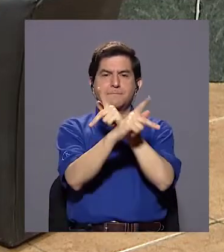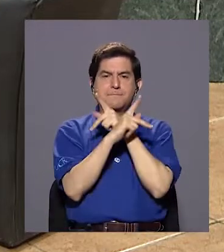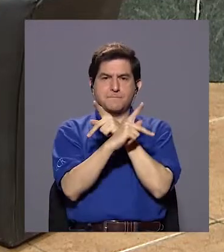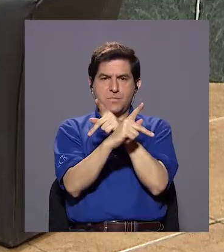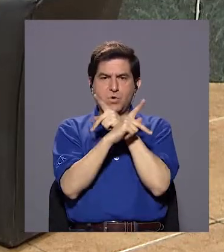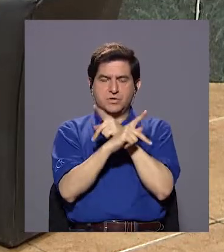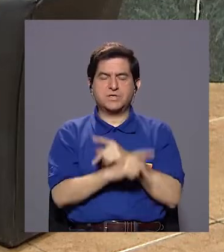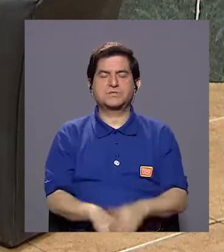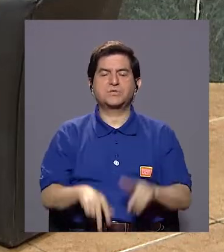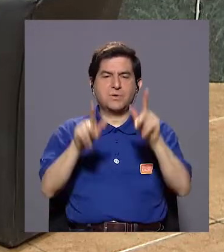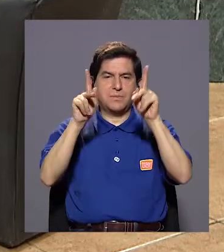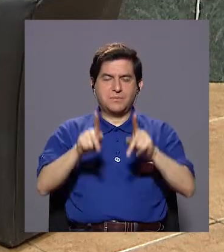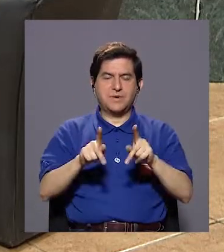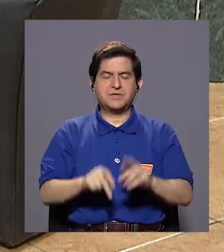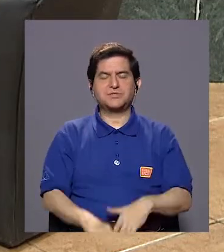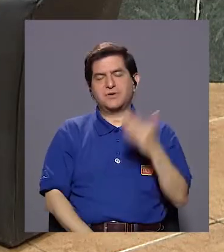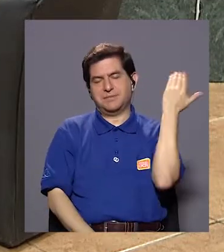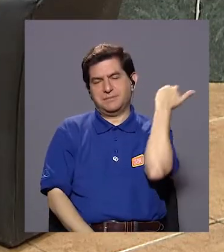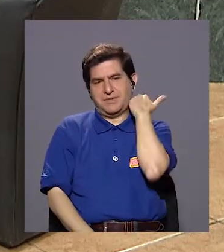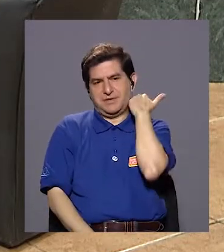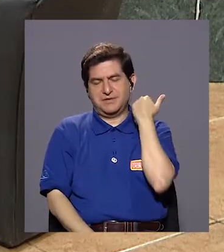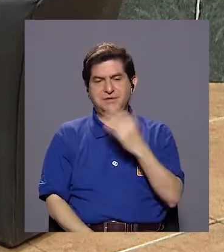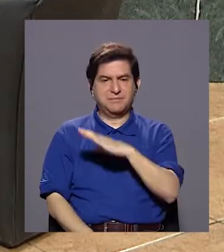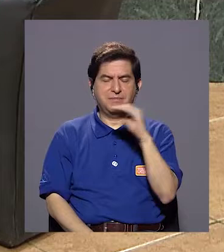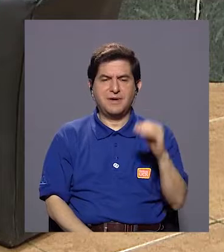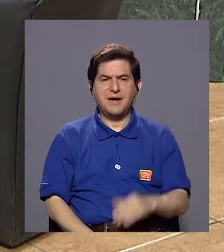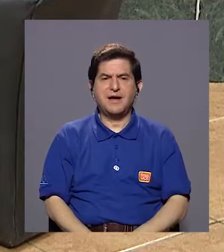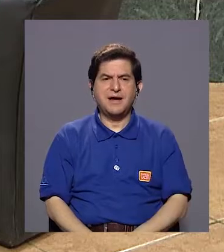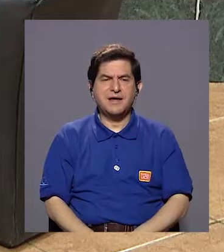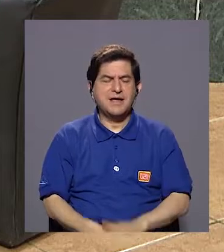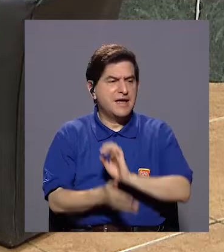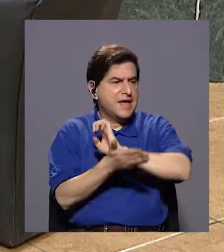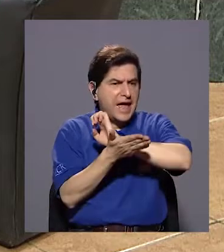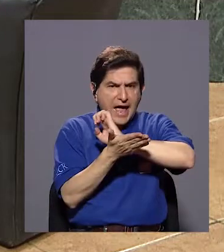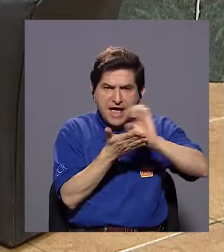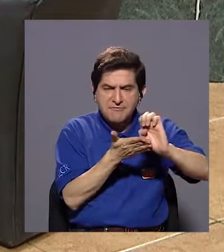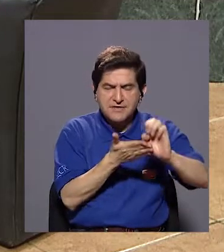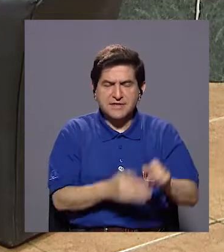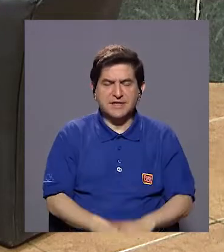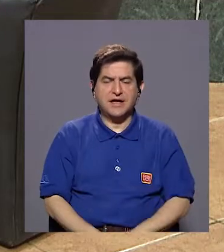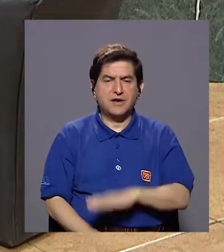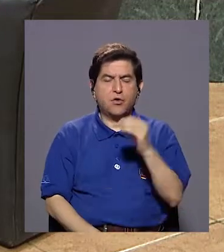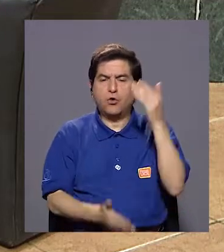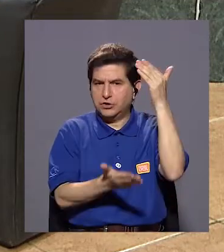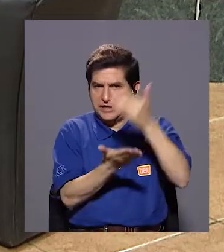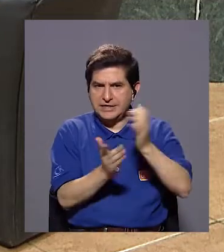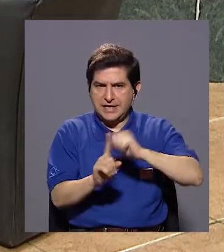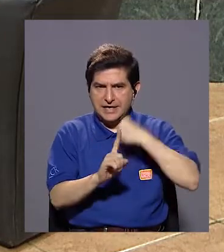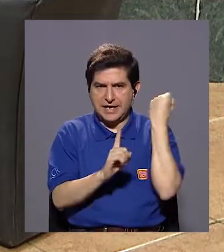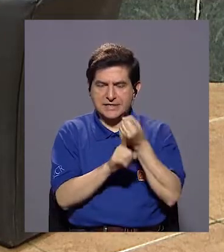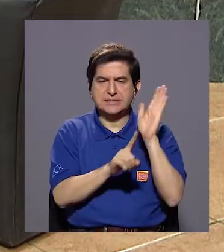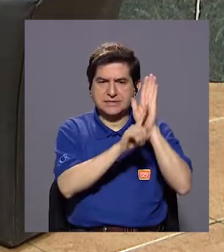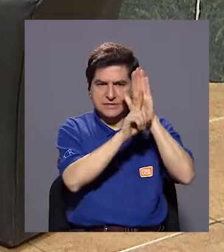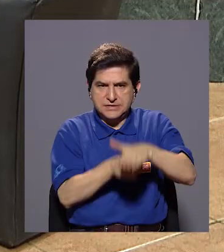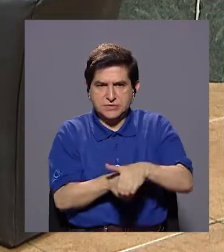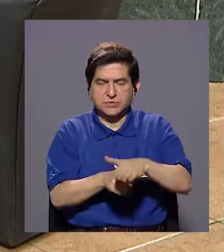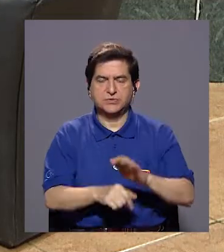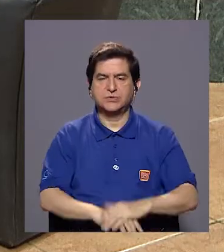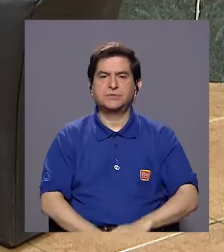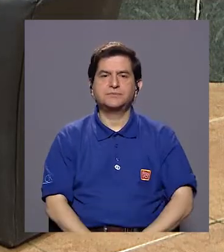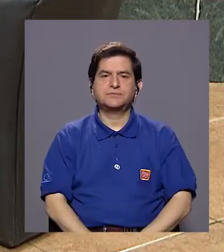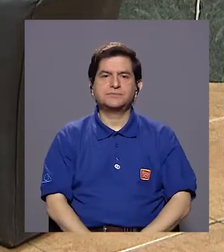de la persona que está siendo violentada y tomar medidas para que no se siga, para que cese, digamos, la situación de bullying.